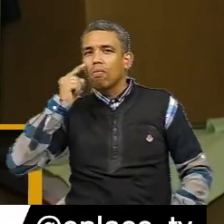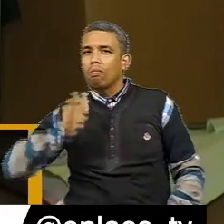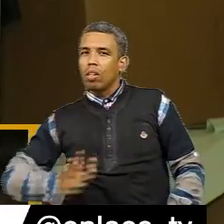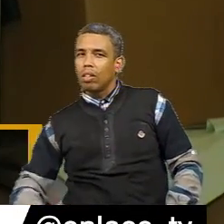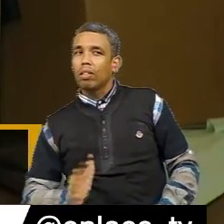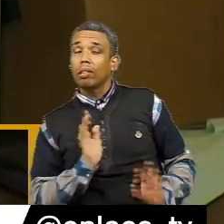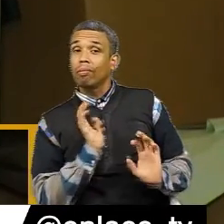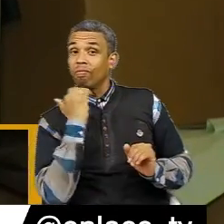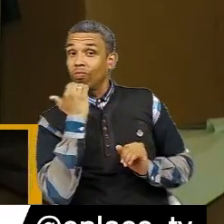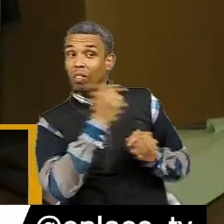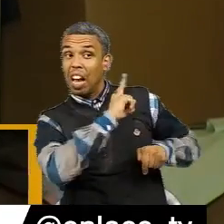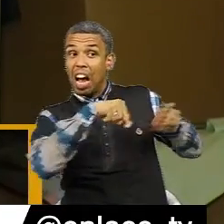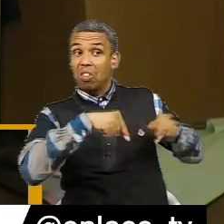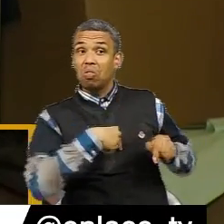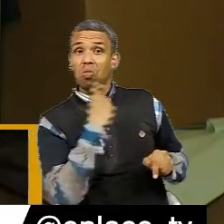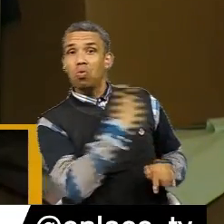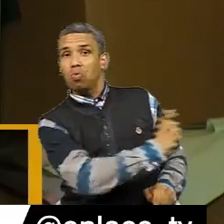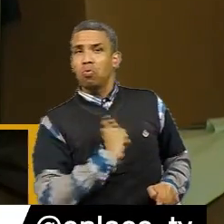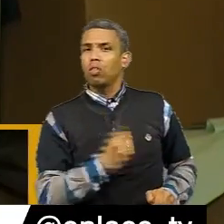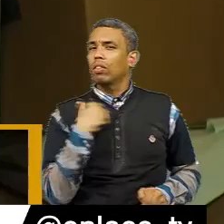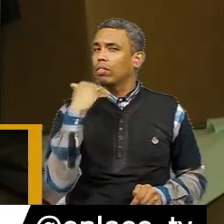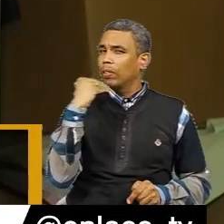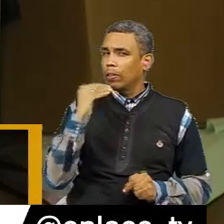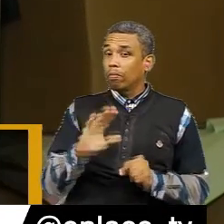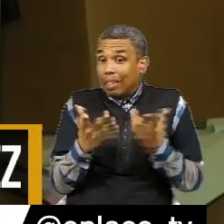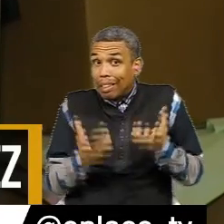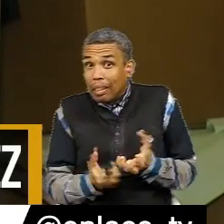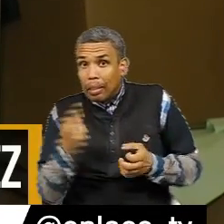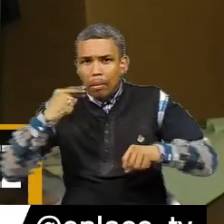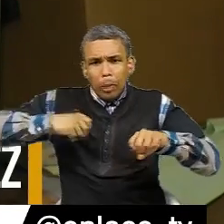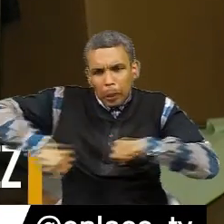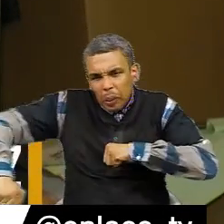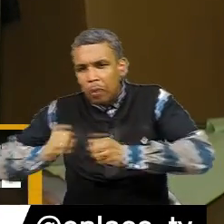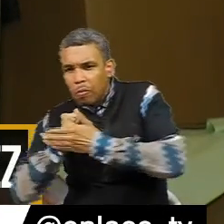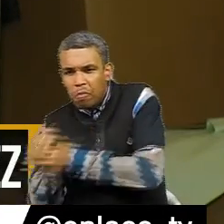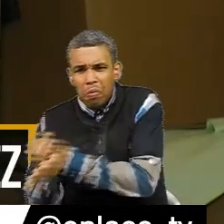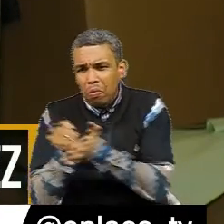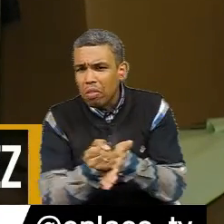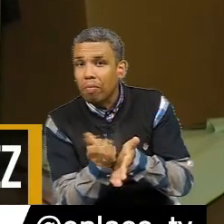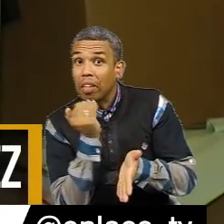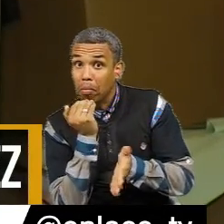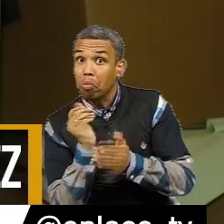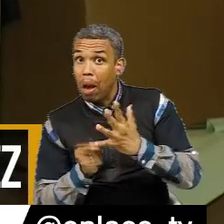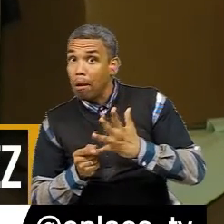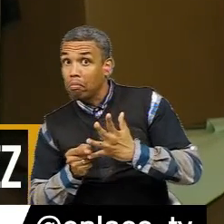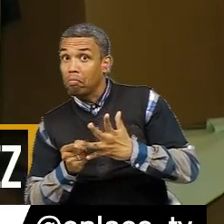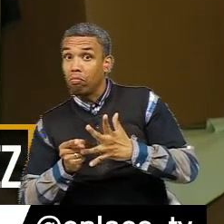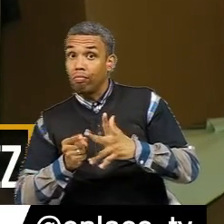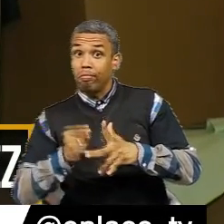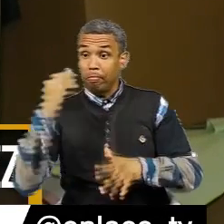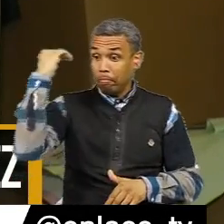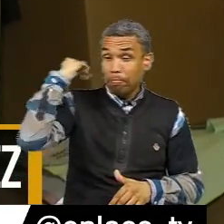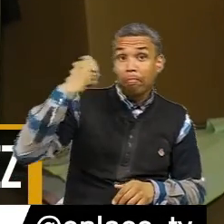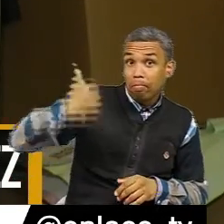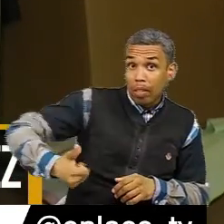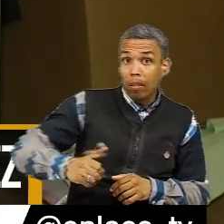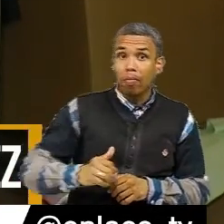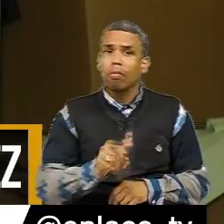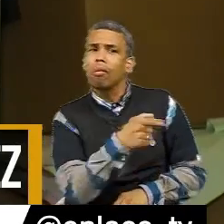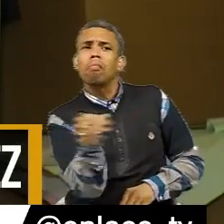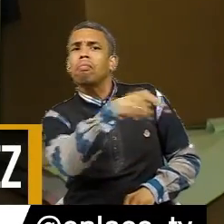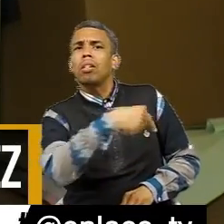siempre habrá algo por hacer y lo que se hace nunca se mira. Por ejemplo, nosotros rescatamos dentro de lo que se hablaba esta